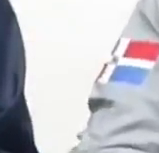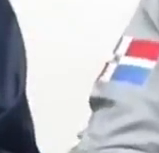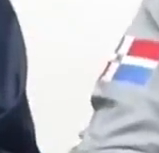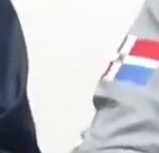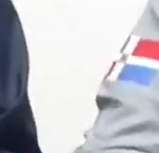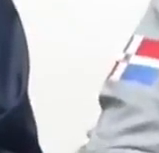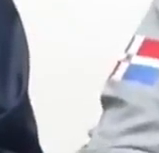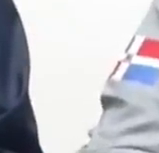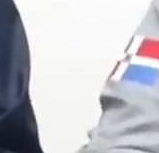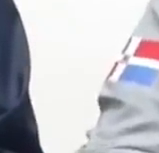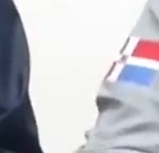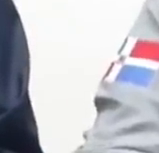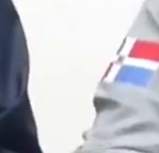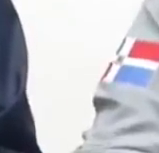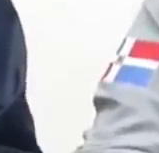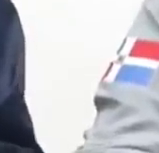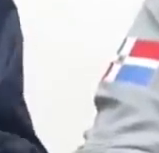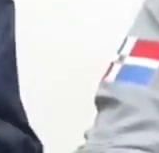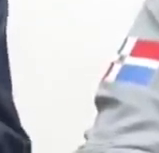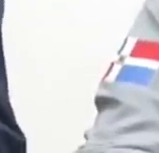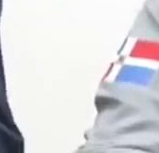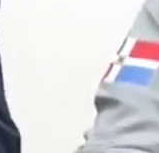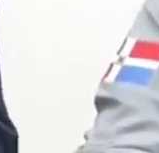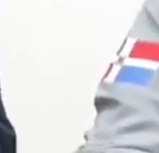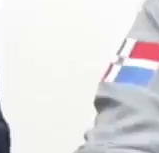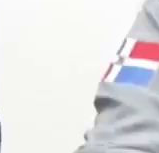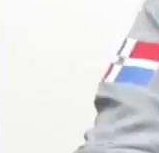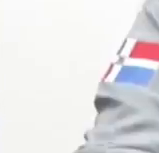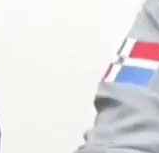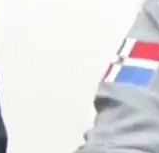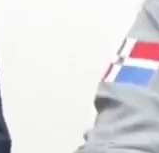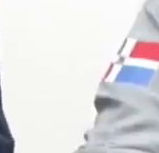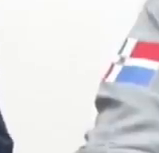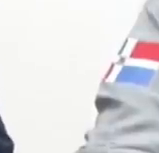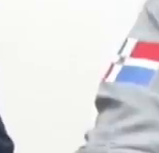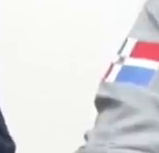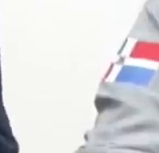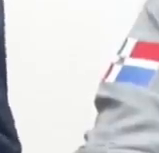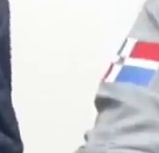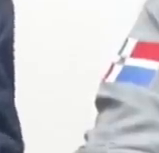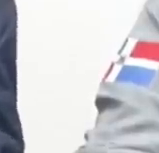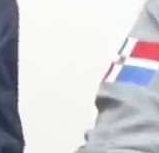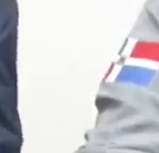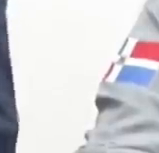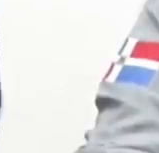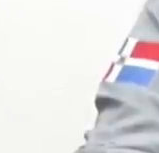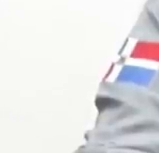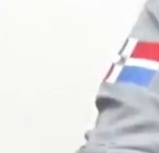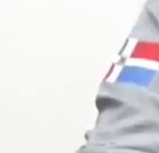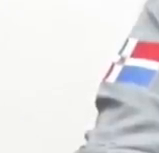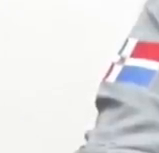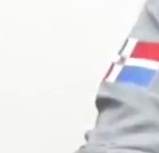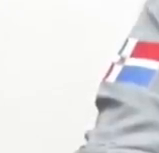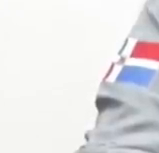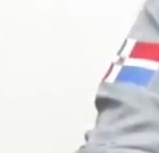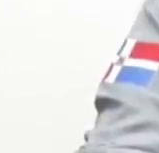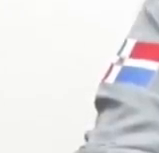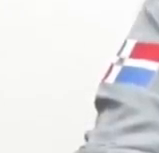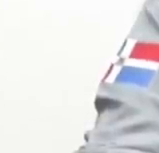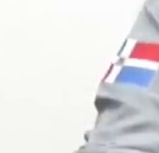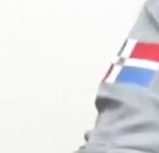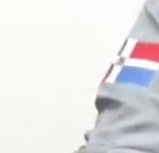de la presidencia, comedores económicos y todo el gabinete social está en las calles y sobre todo en los